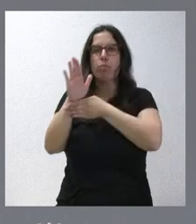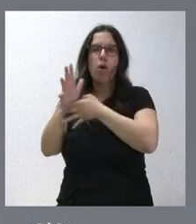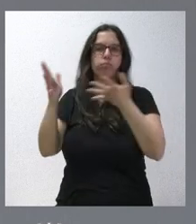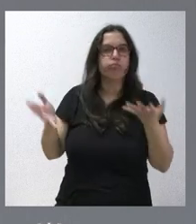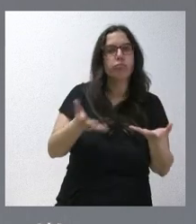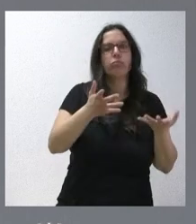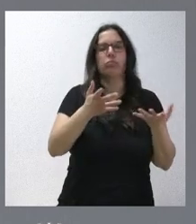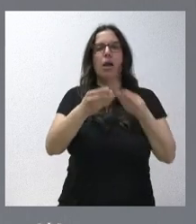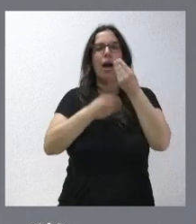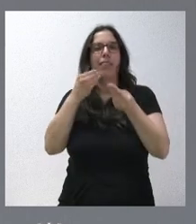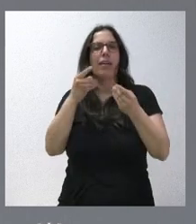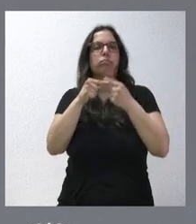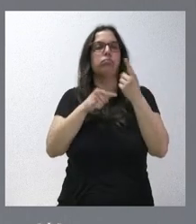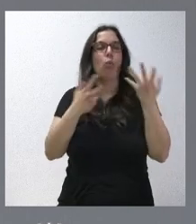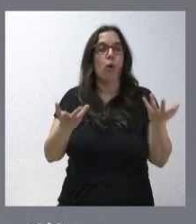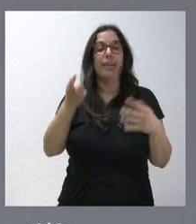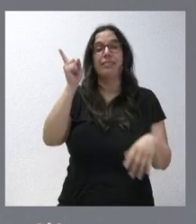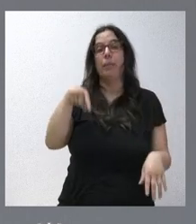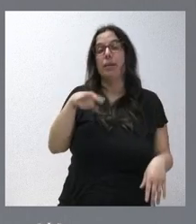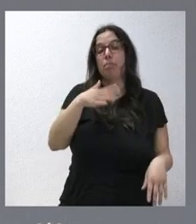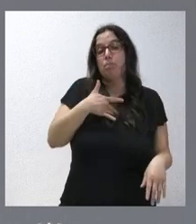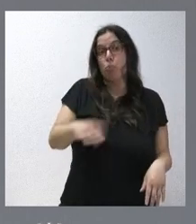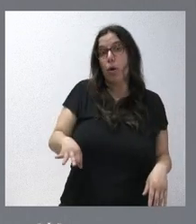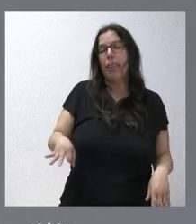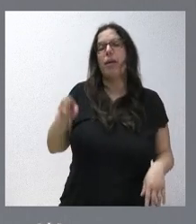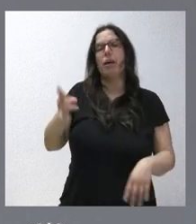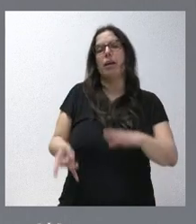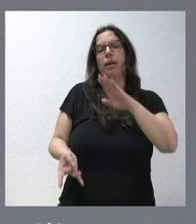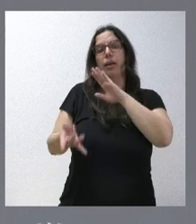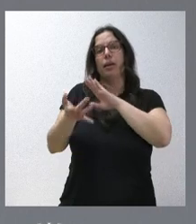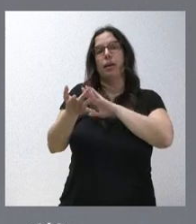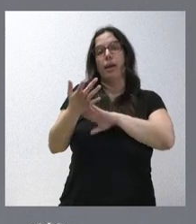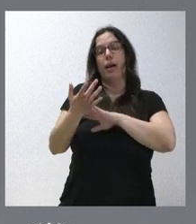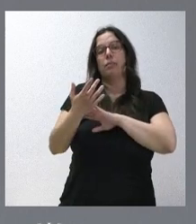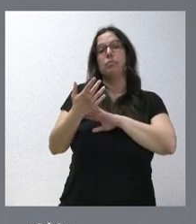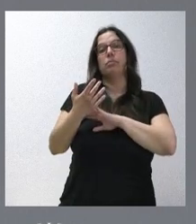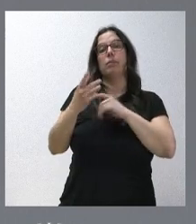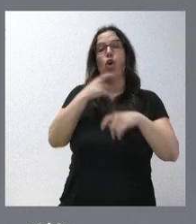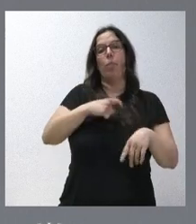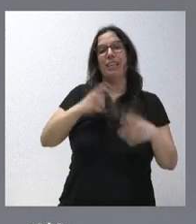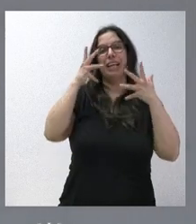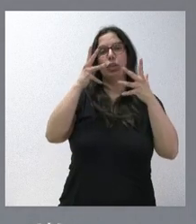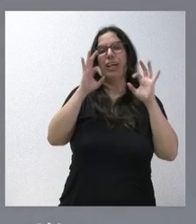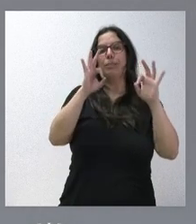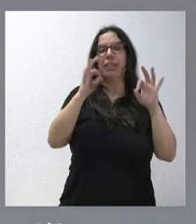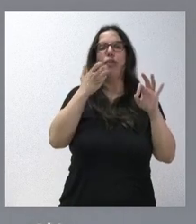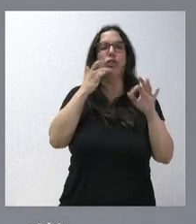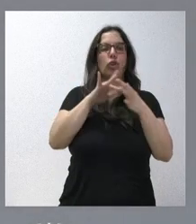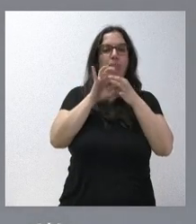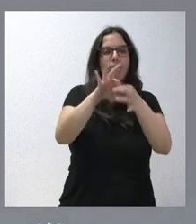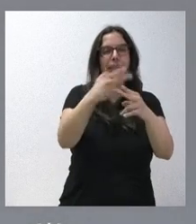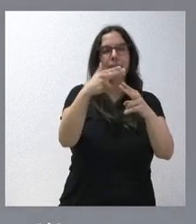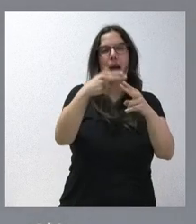realizar la fundación así como la posibilidad de constituir comités asesores específicos para alguna actuación que por por su